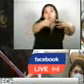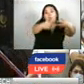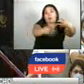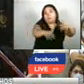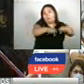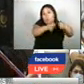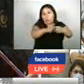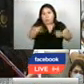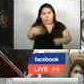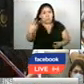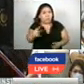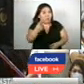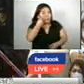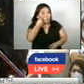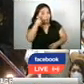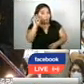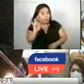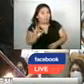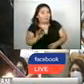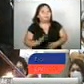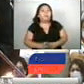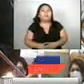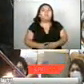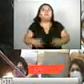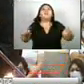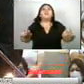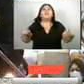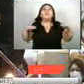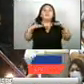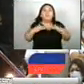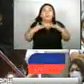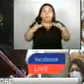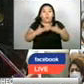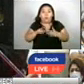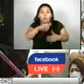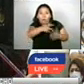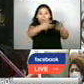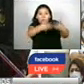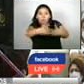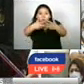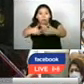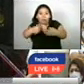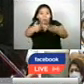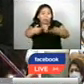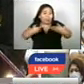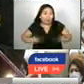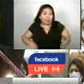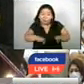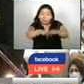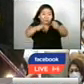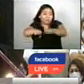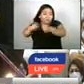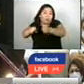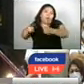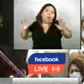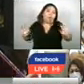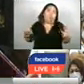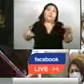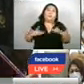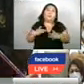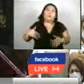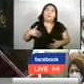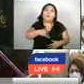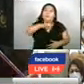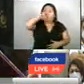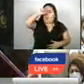que ustedes han sido testigos, y además de eso, estas empresas que vulneran los derechos de los trabajadores, de parte del Ministerio de Trabajo se